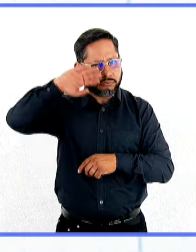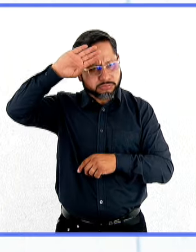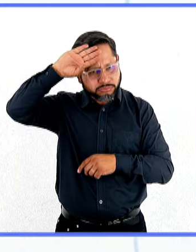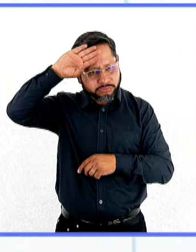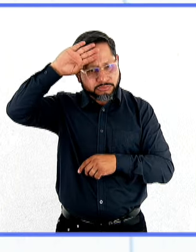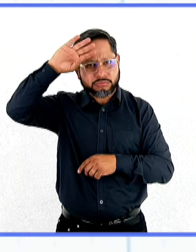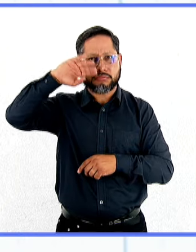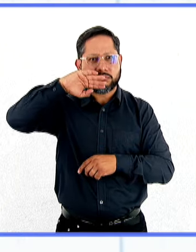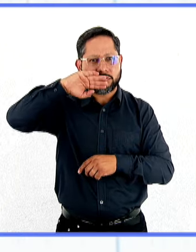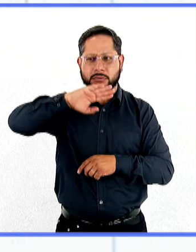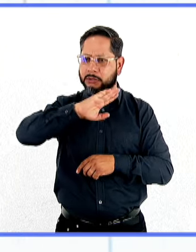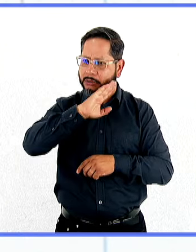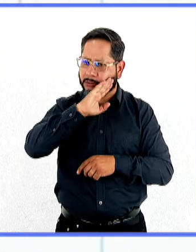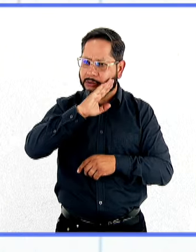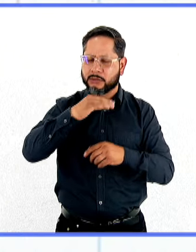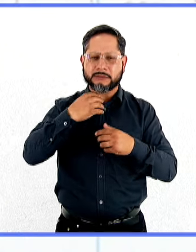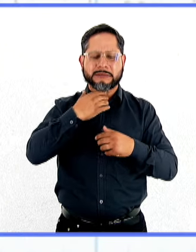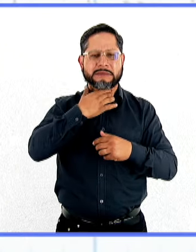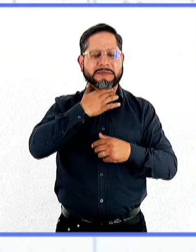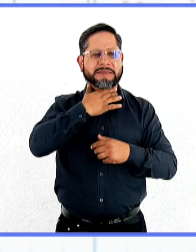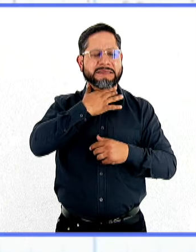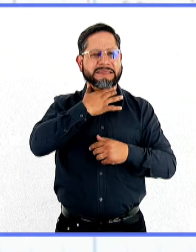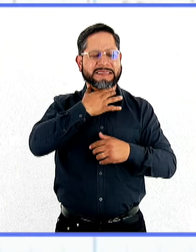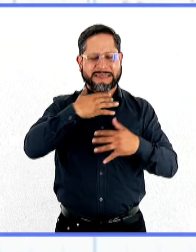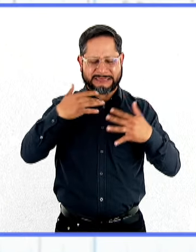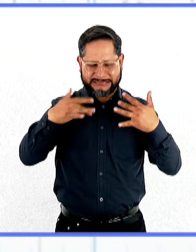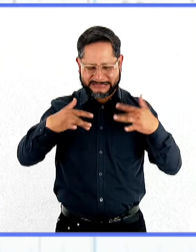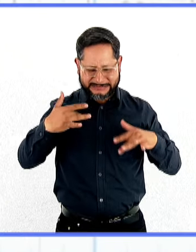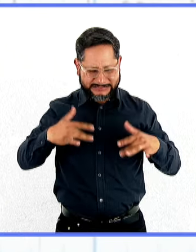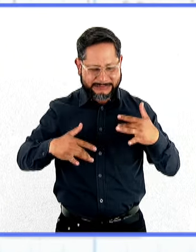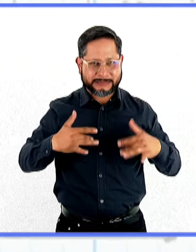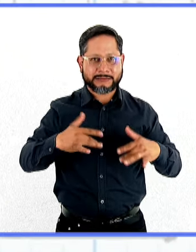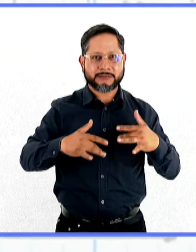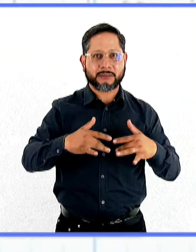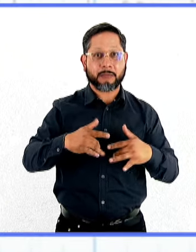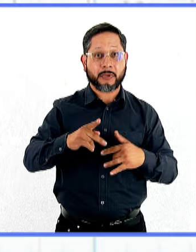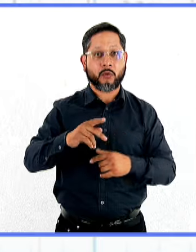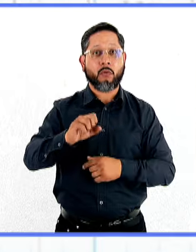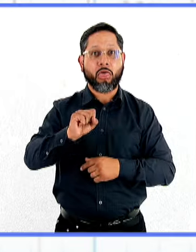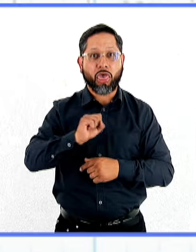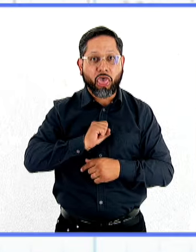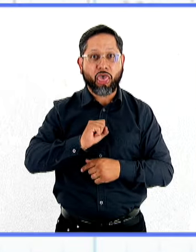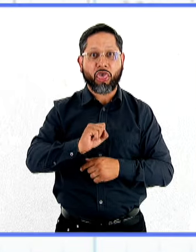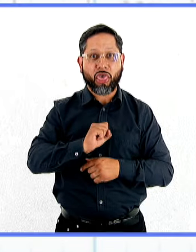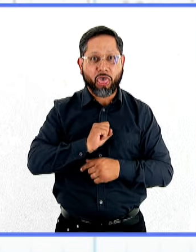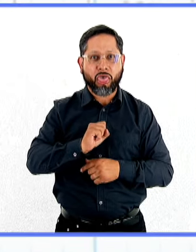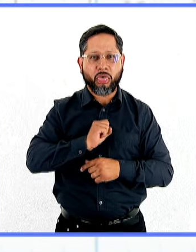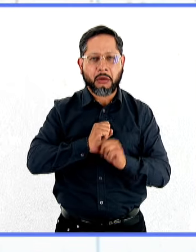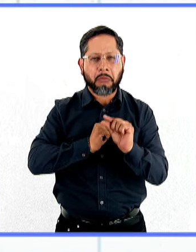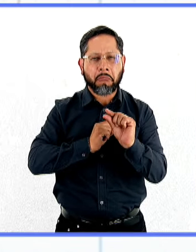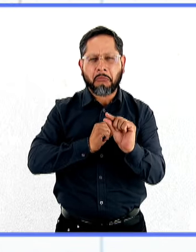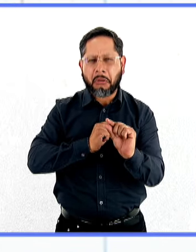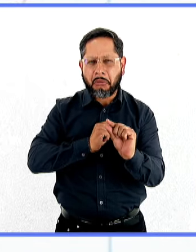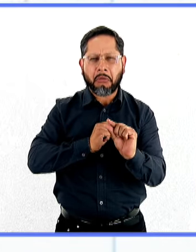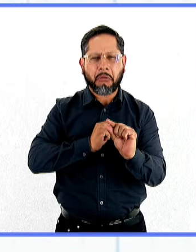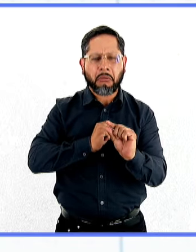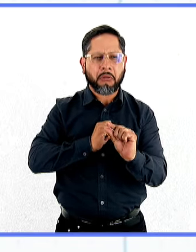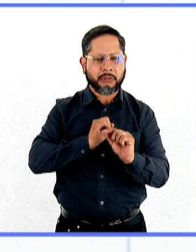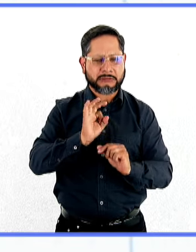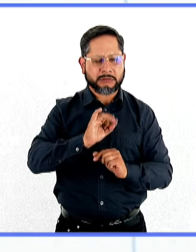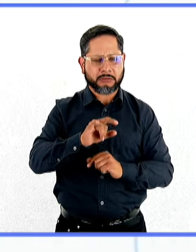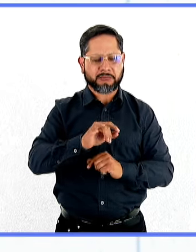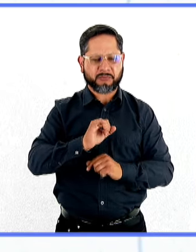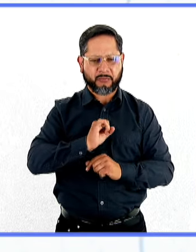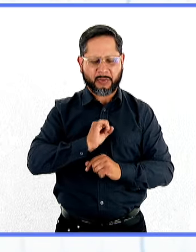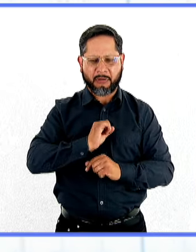ganglios o puede haber dolor lo que es distintivo es la tos inicialmente comienza haciendo una tos que que el